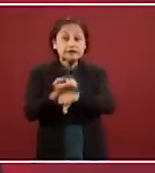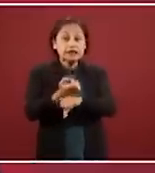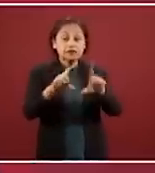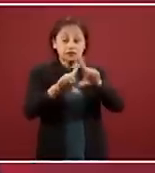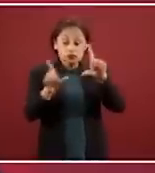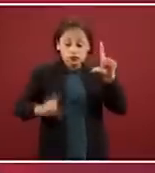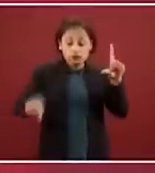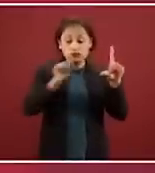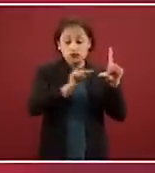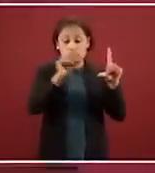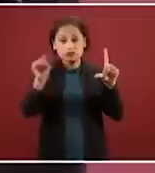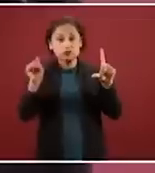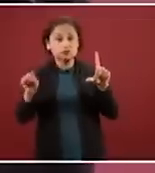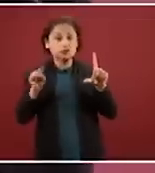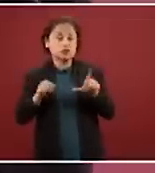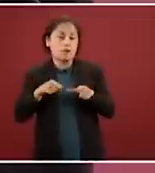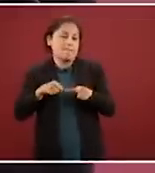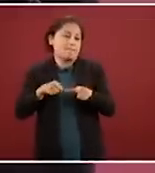prácticas, pero esto viene